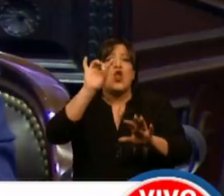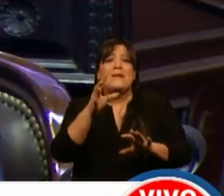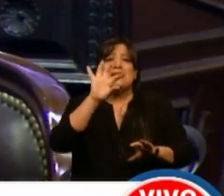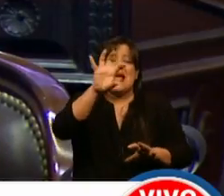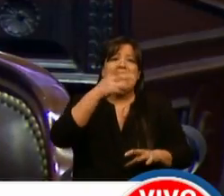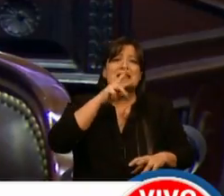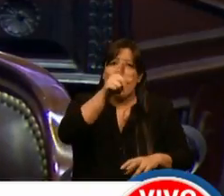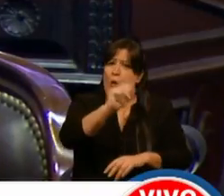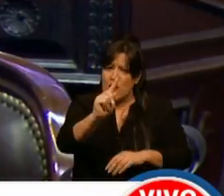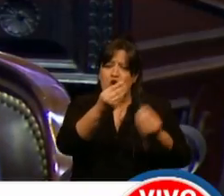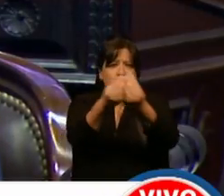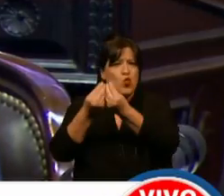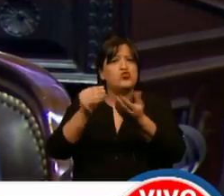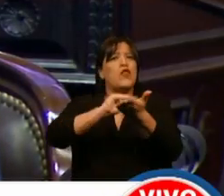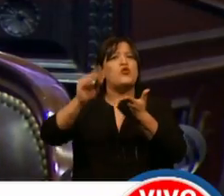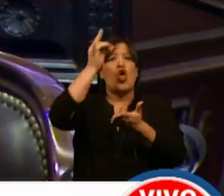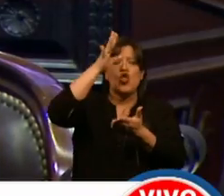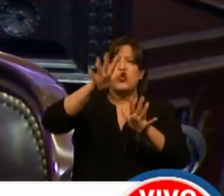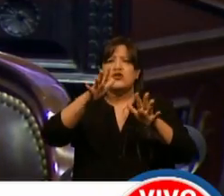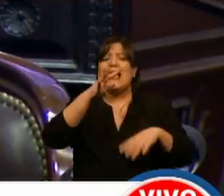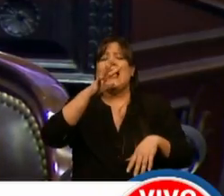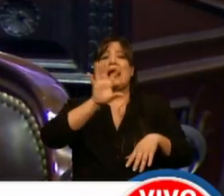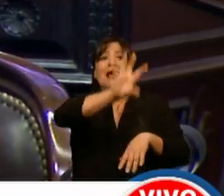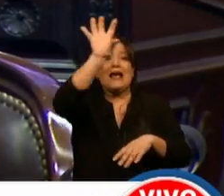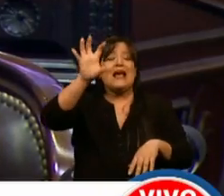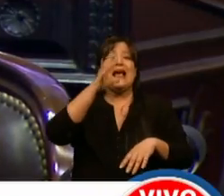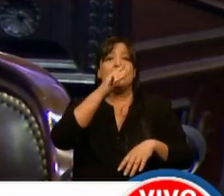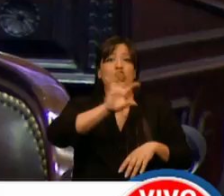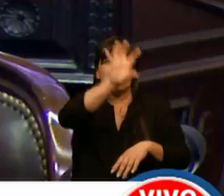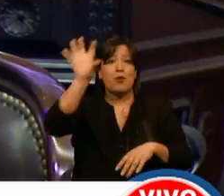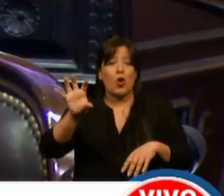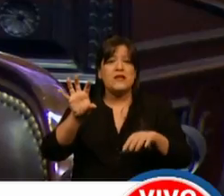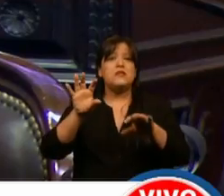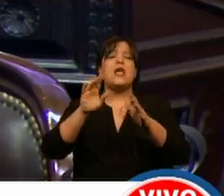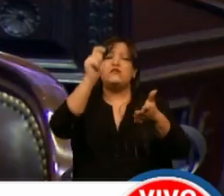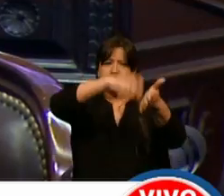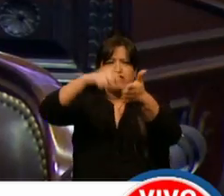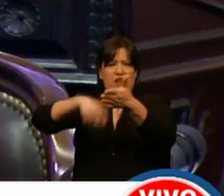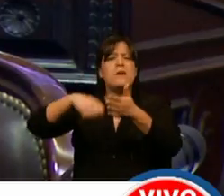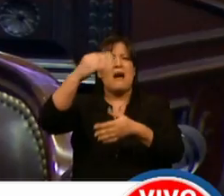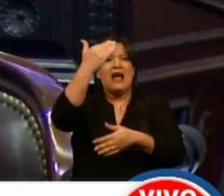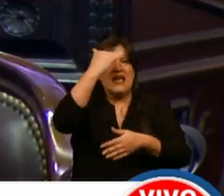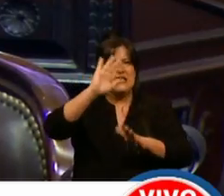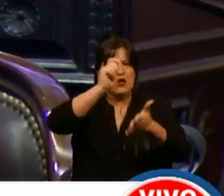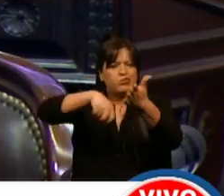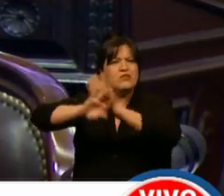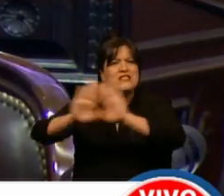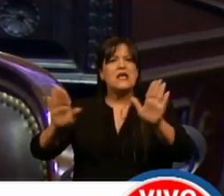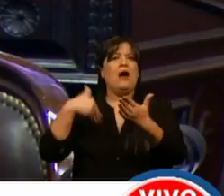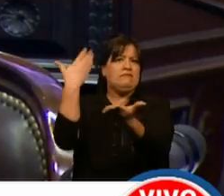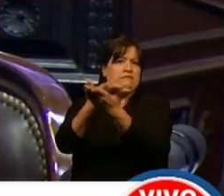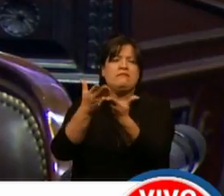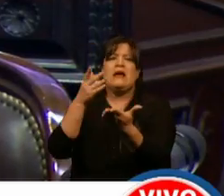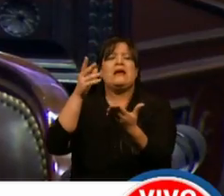intervienen varios diputados más de una docena de diputados 14 provincias llegaron casi a 15 de firmas donde presentamos el tema de la